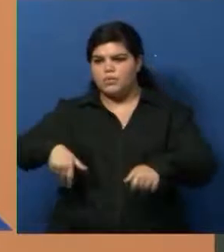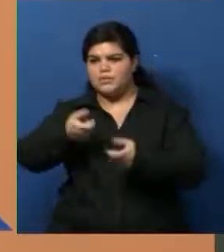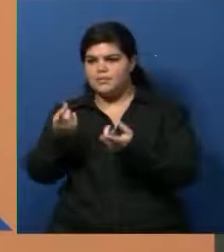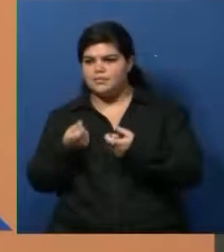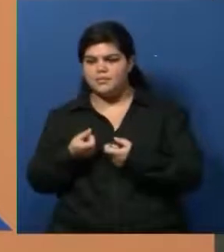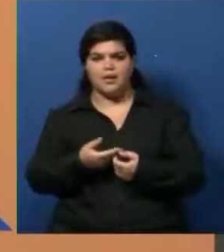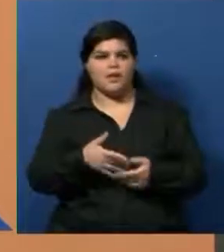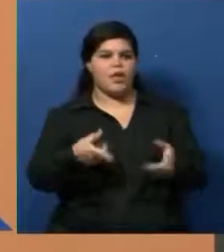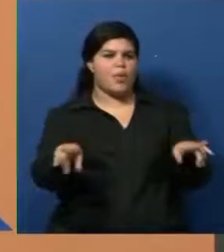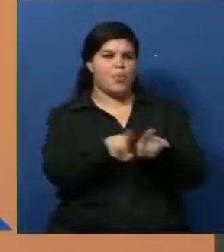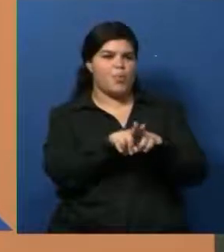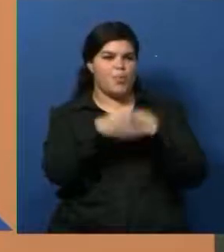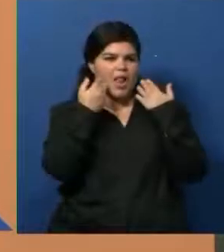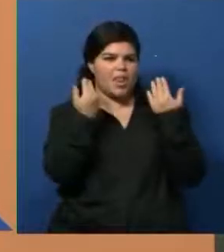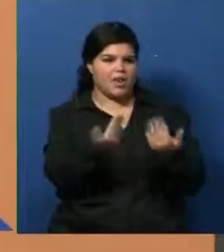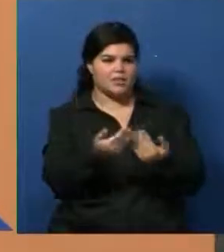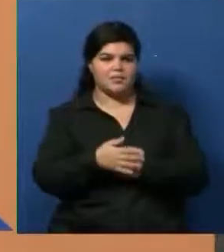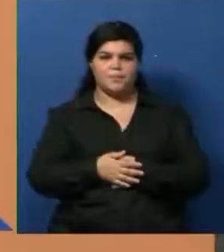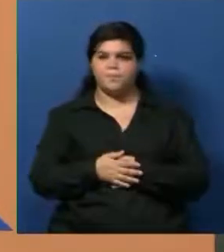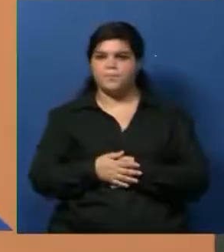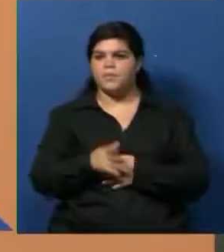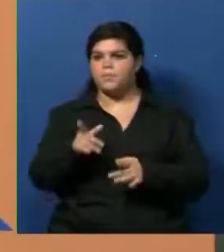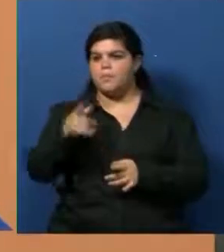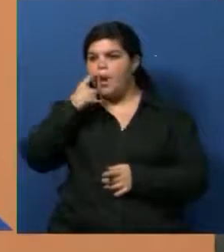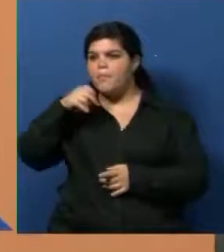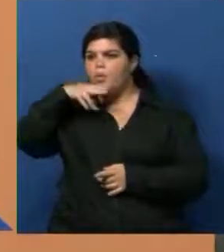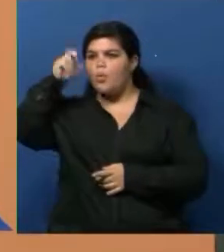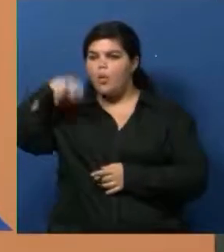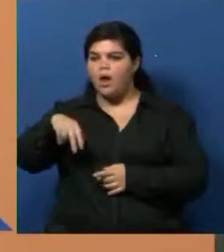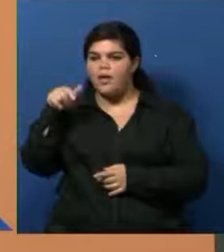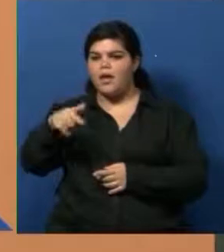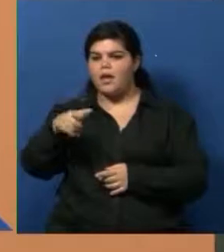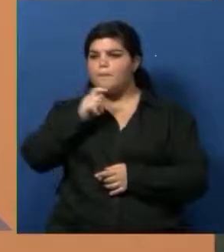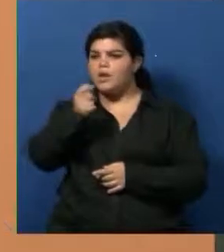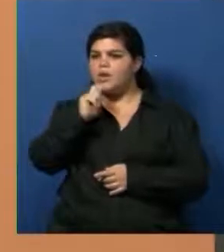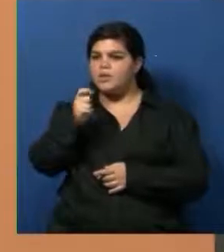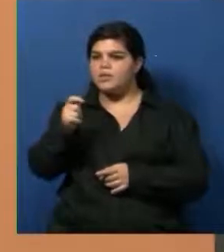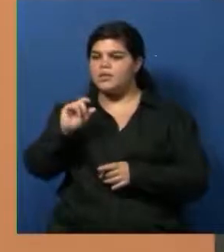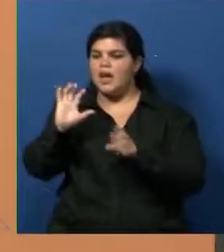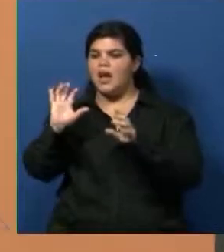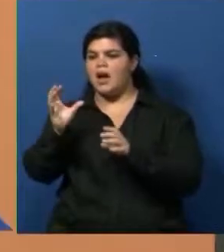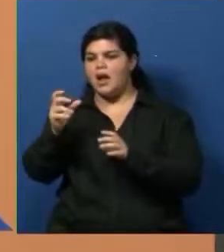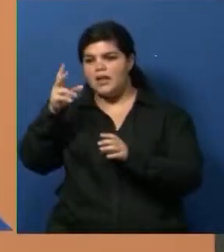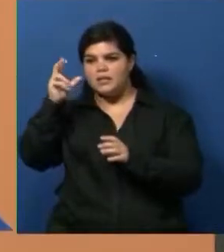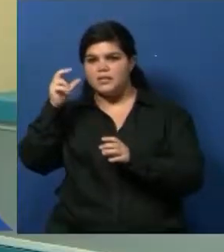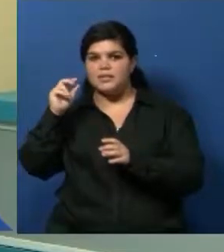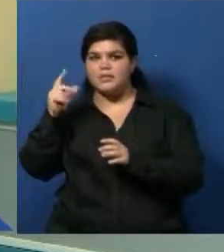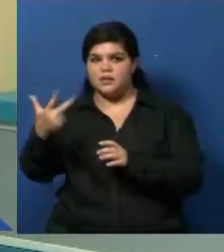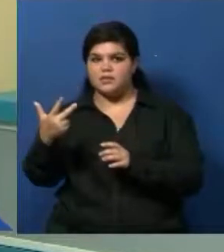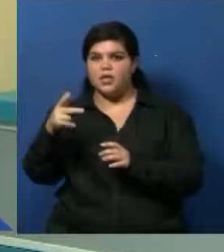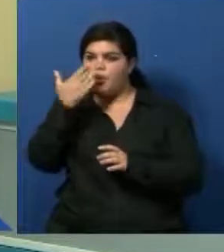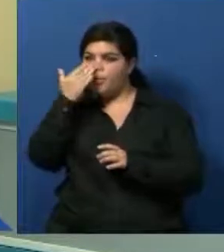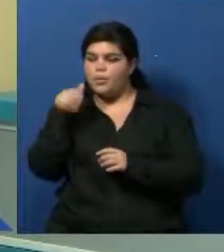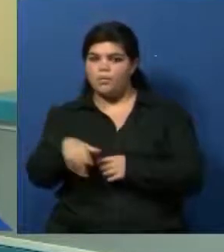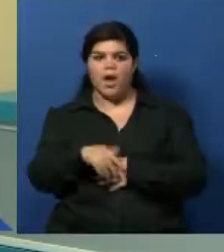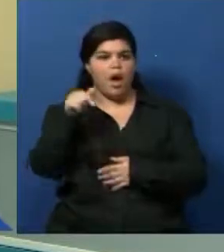un gusto. Que anden bien, gracias. Bien, perfecto. Ahí pasaba la palabra de Juan Pablo Estela, periodista de Cadena 13 de la provincia de Córdoba. Bueno, por ahora, Gastón, no se